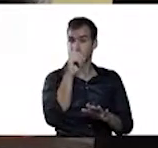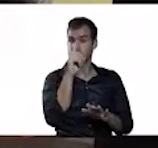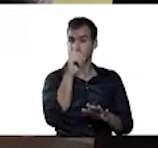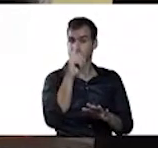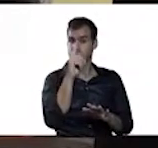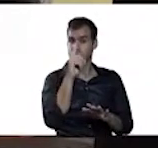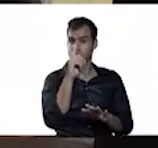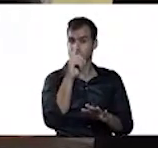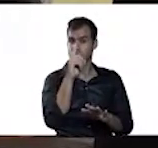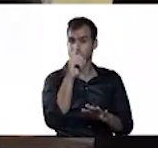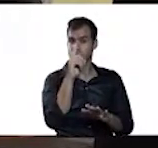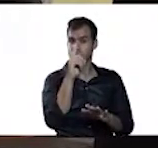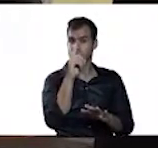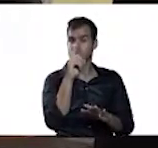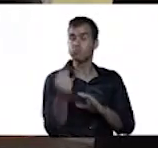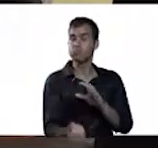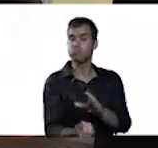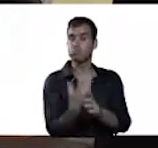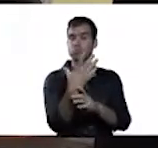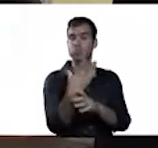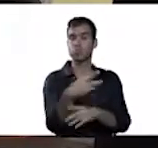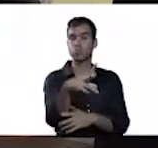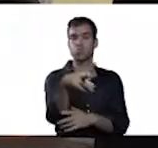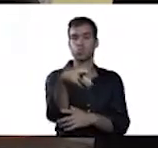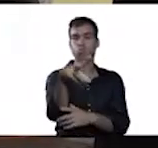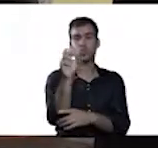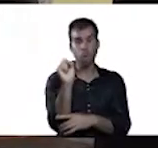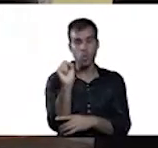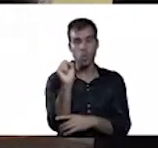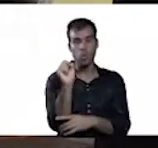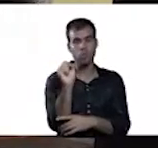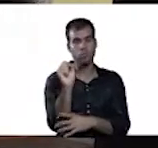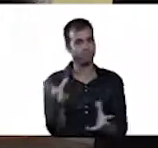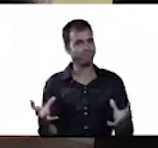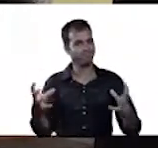a terminar por forjar un nuevo